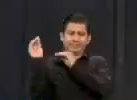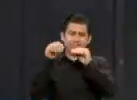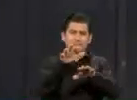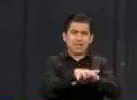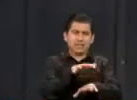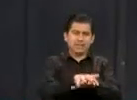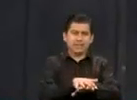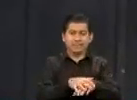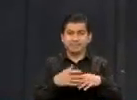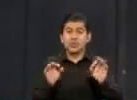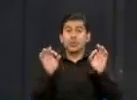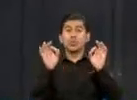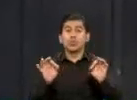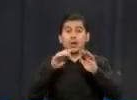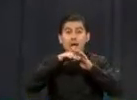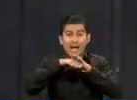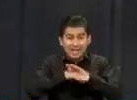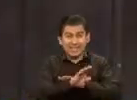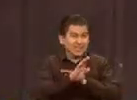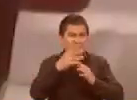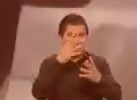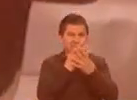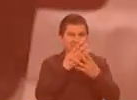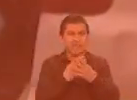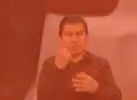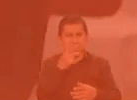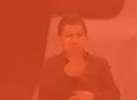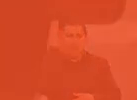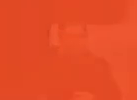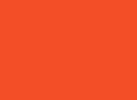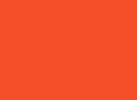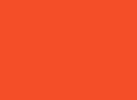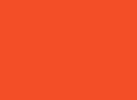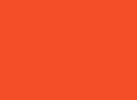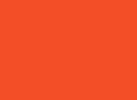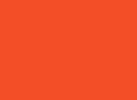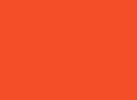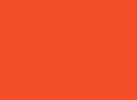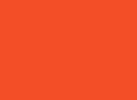luego de 6 días del asesinato de un reo en la cárcel de Machala. Dayara Monroy, 24 horas.